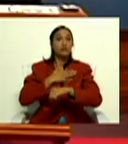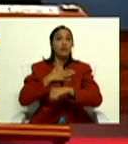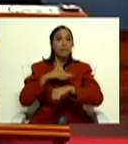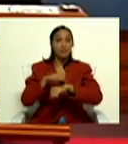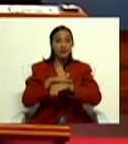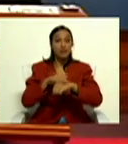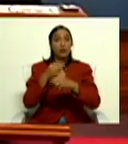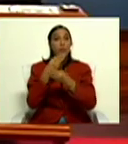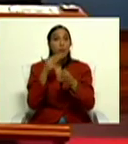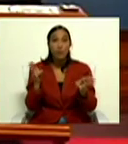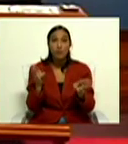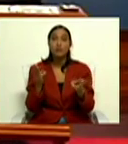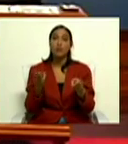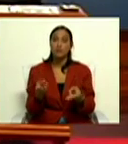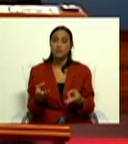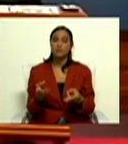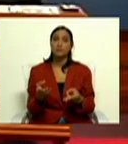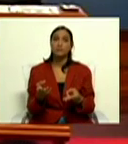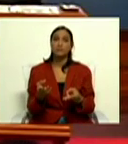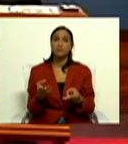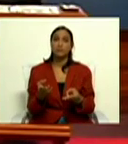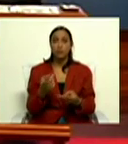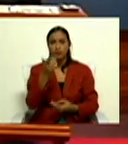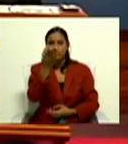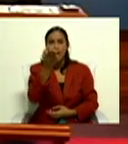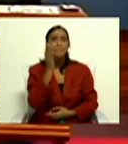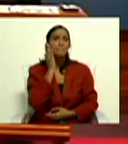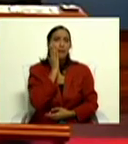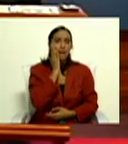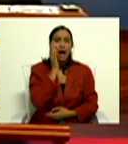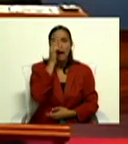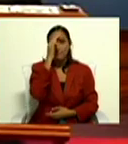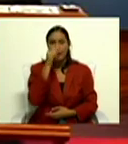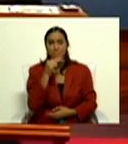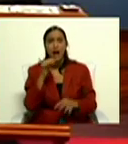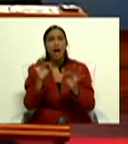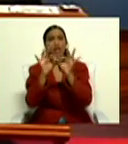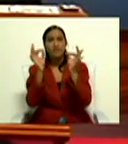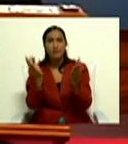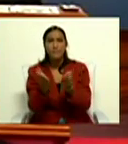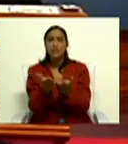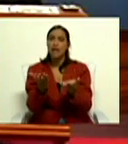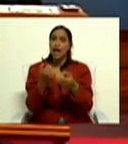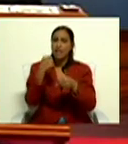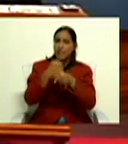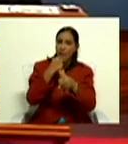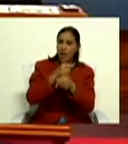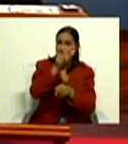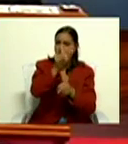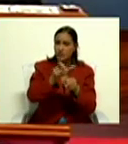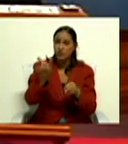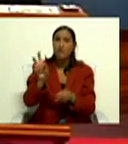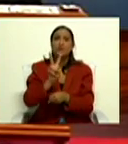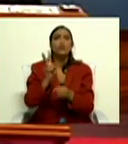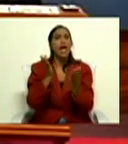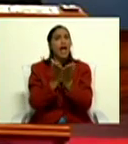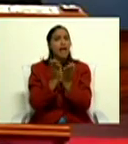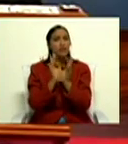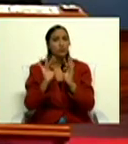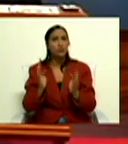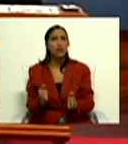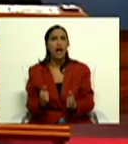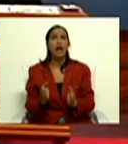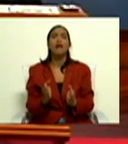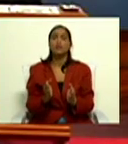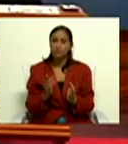querida amiga, padre de familia, ama de casa, trabajador y trabajadora venezolana, estudiante, tengan